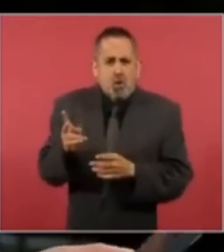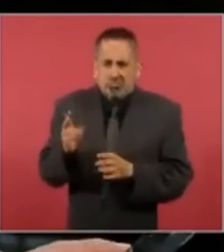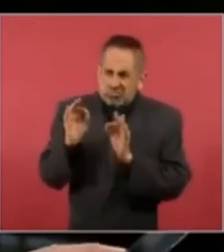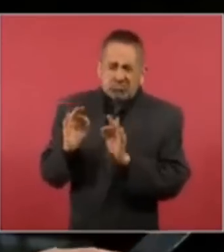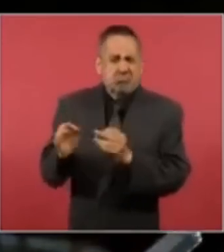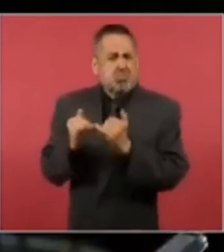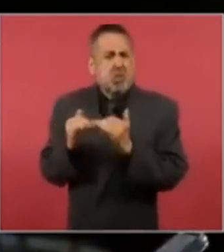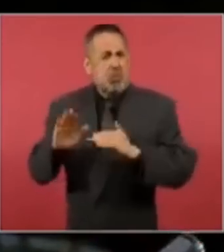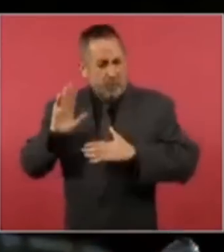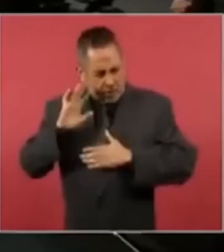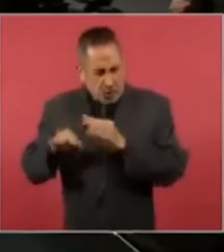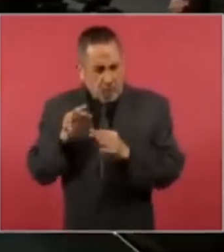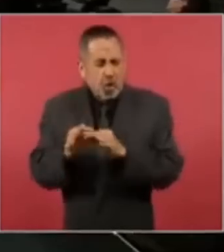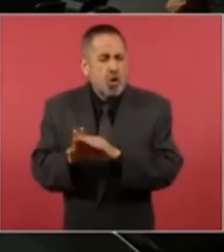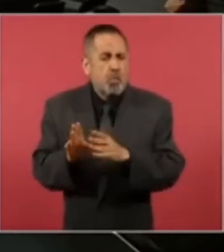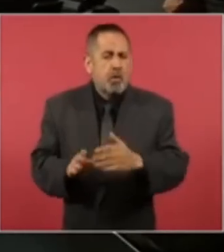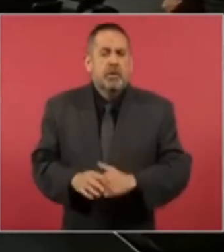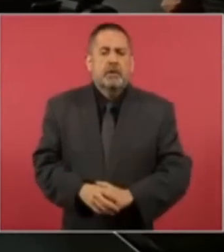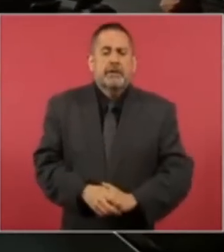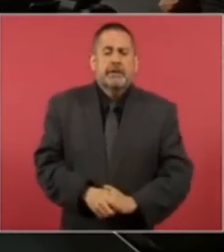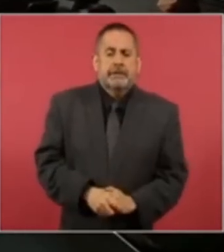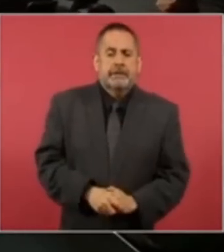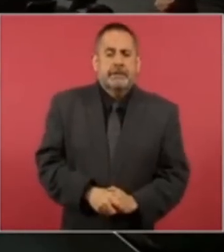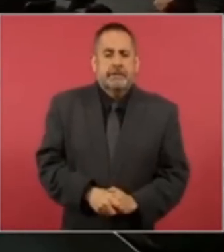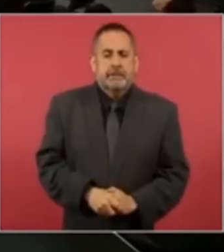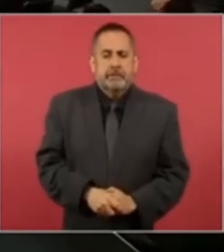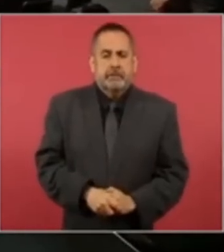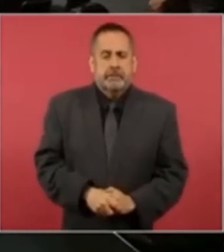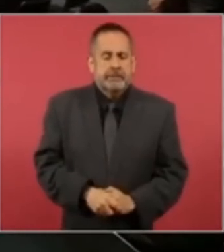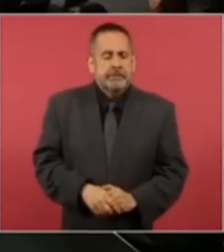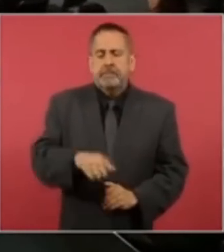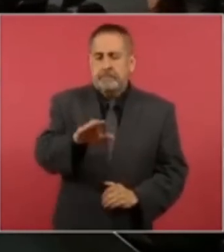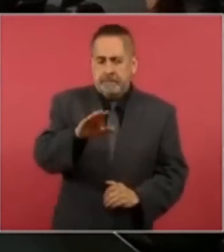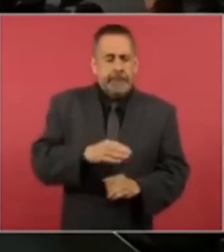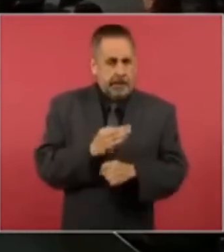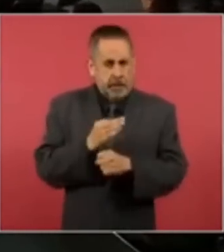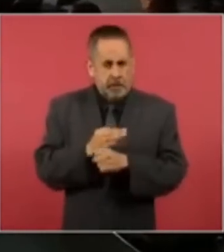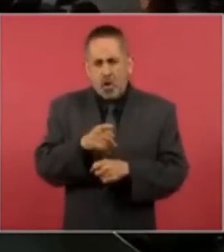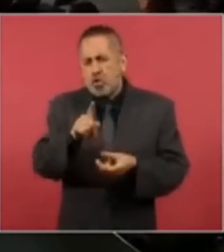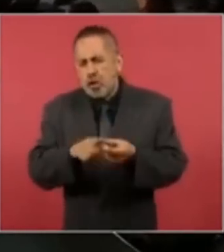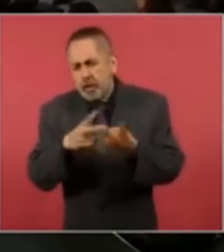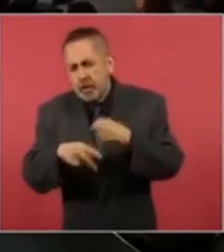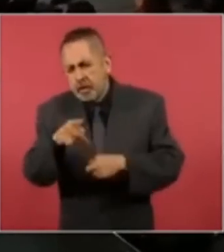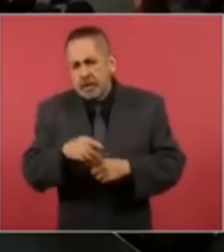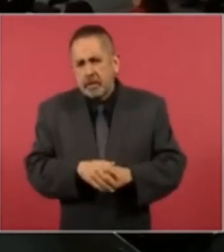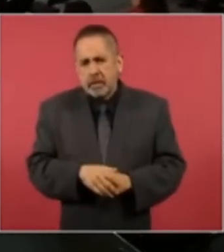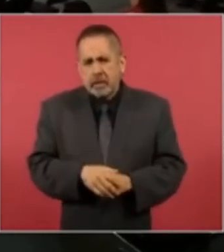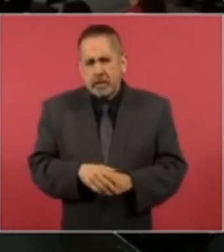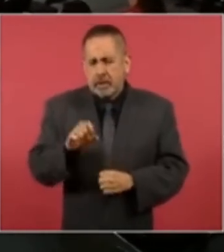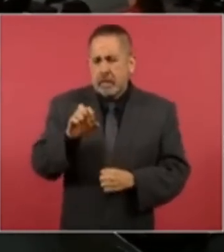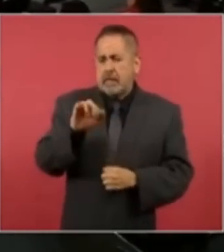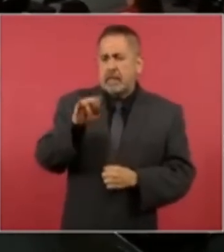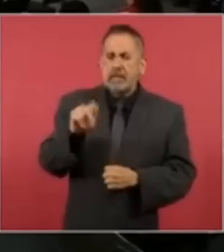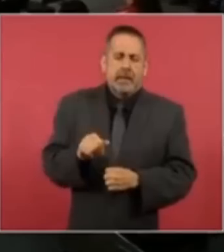hacer? Esa sería la primera pregunta. Gracias. No, mire, vamos avanzando mucho. ¿De qué medio es usted? Erika Hernández, de